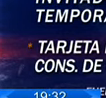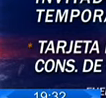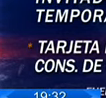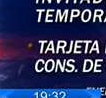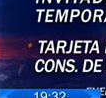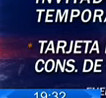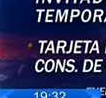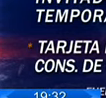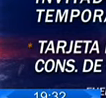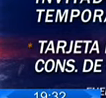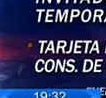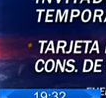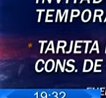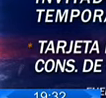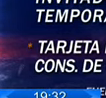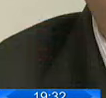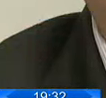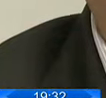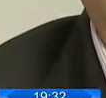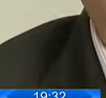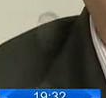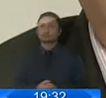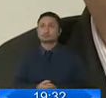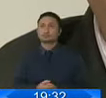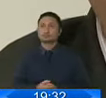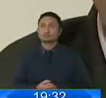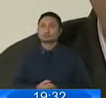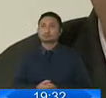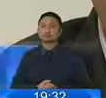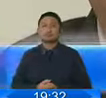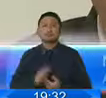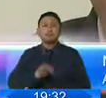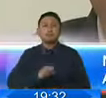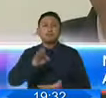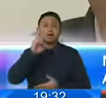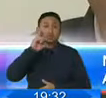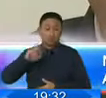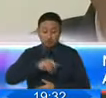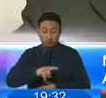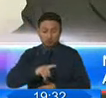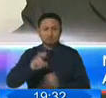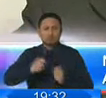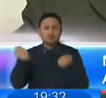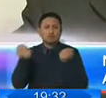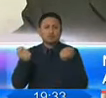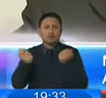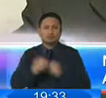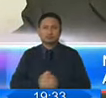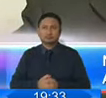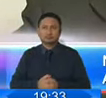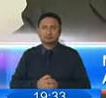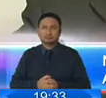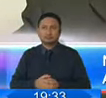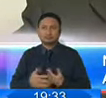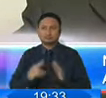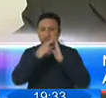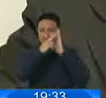varios representantes del turismo en el país buscan controlar la operación informal en las islas. Los requisitos que se